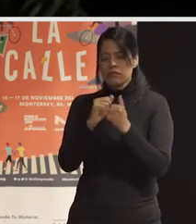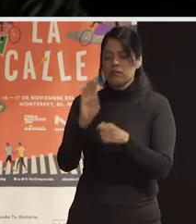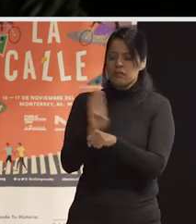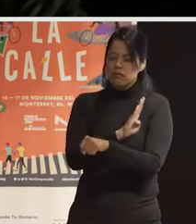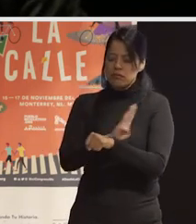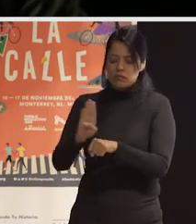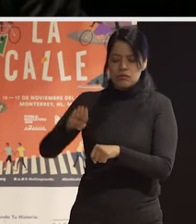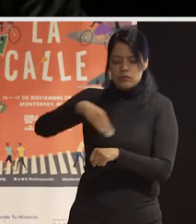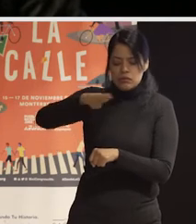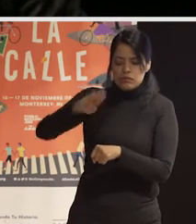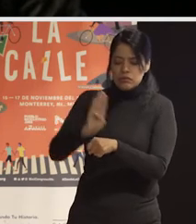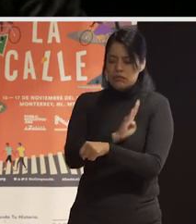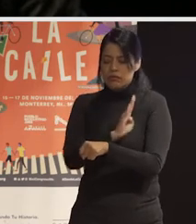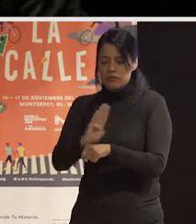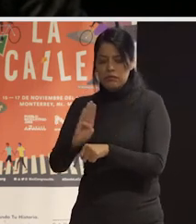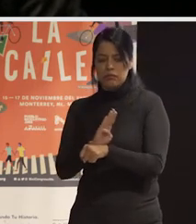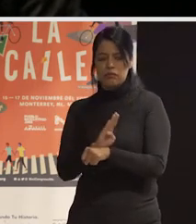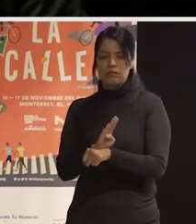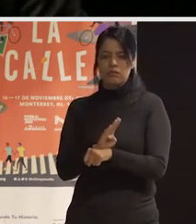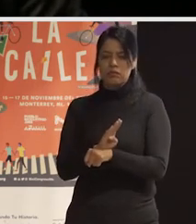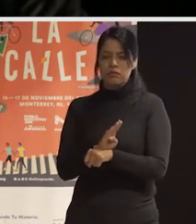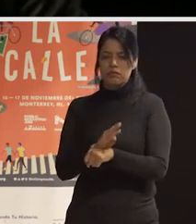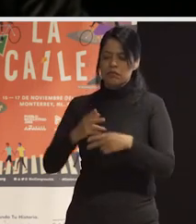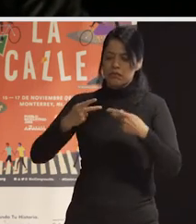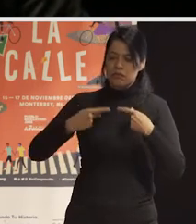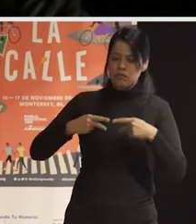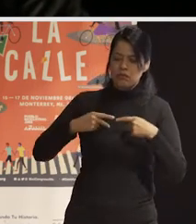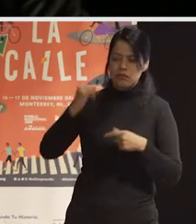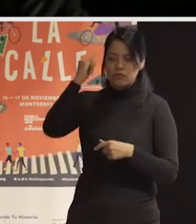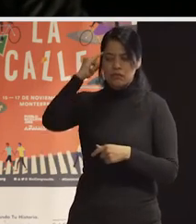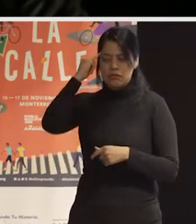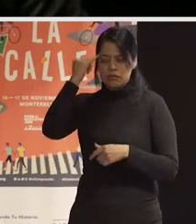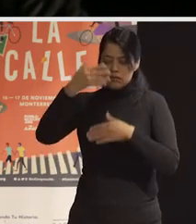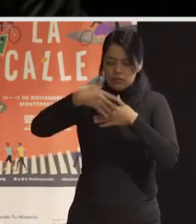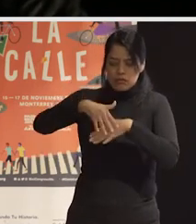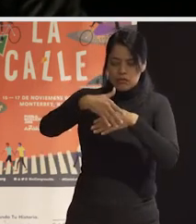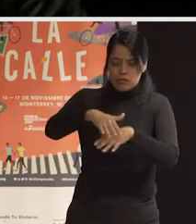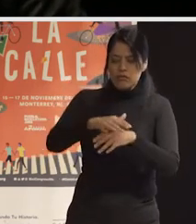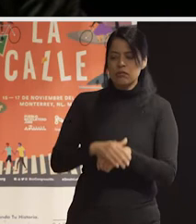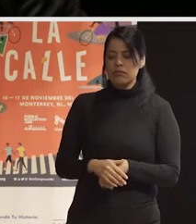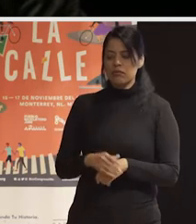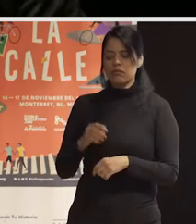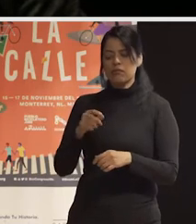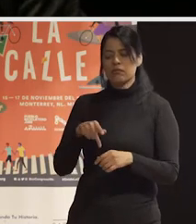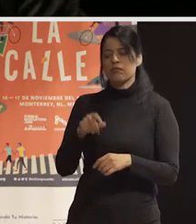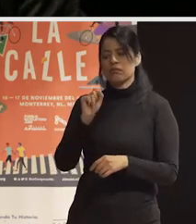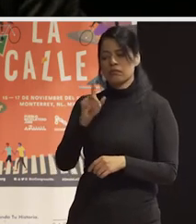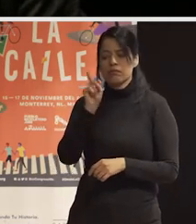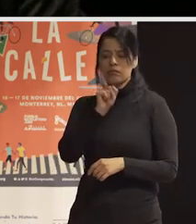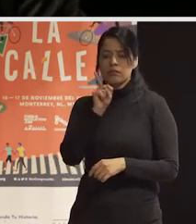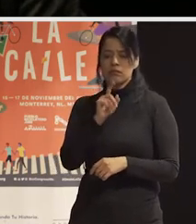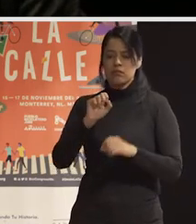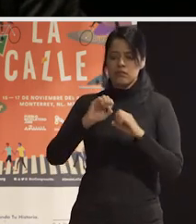bien estar buscando bienestar para la las personas indígenas migrantes sobre todo las mujeres esta organización